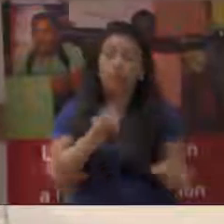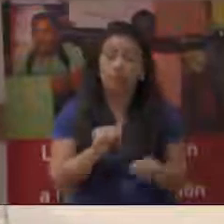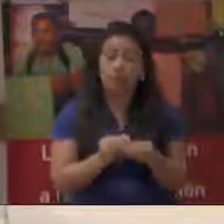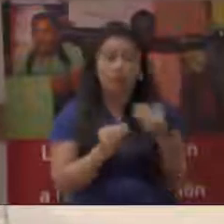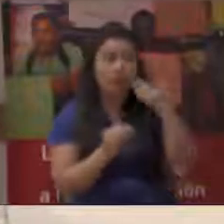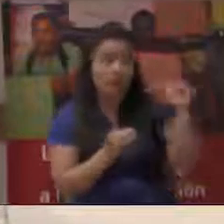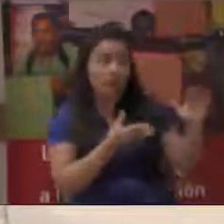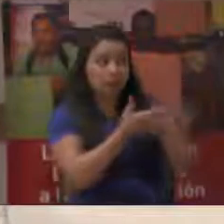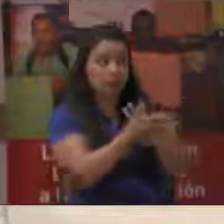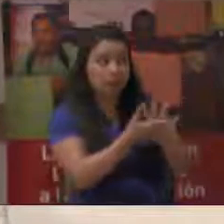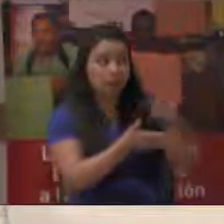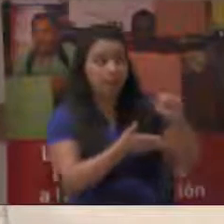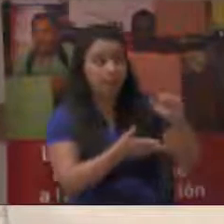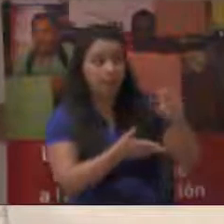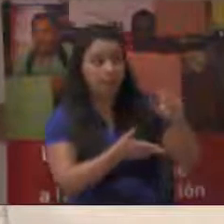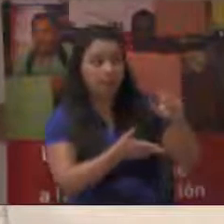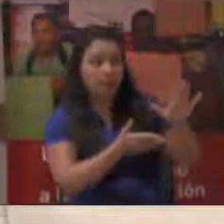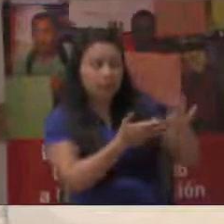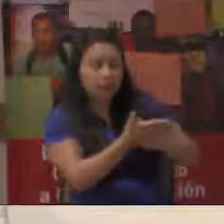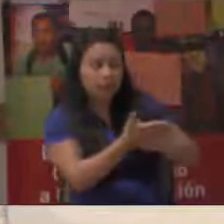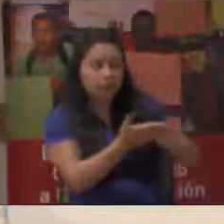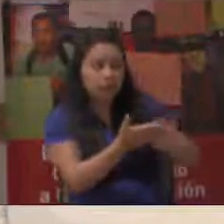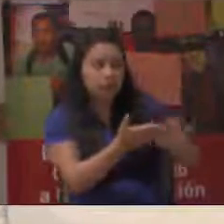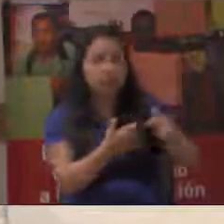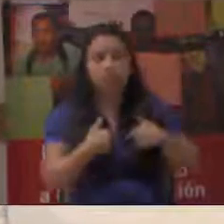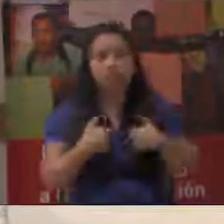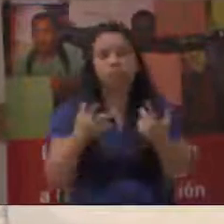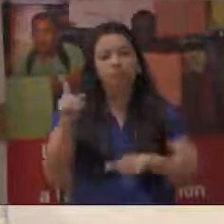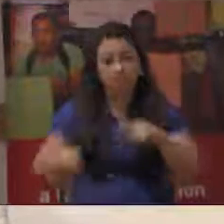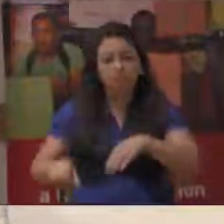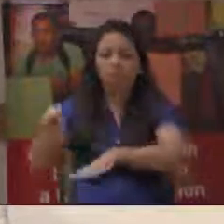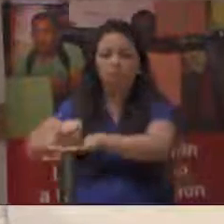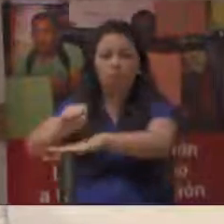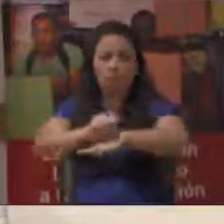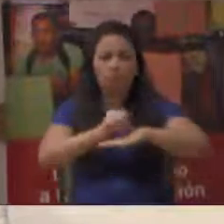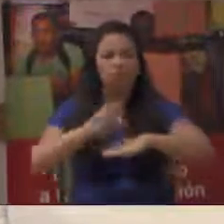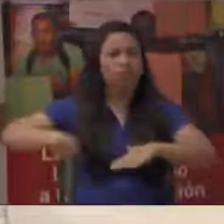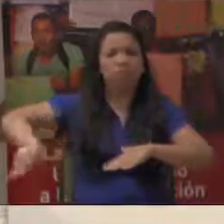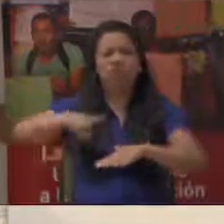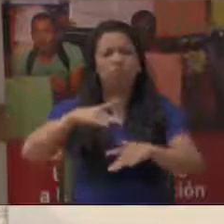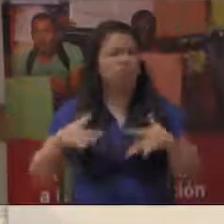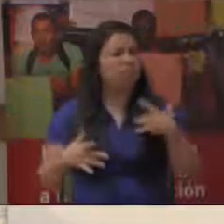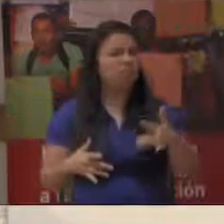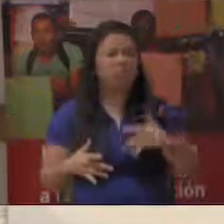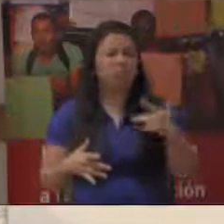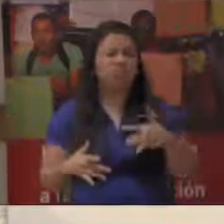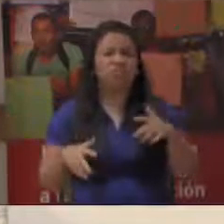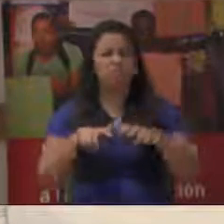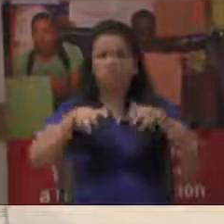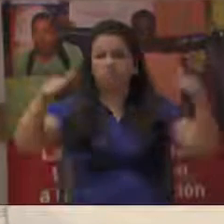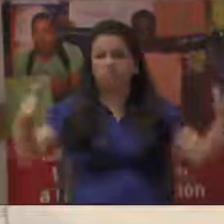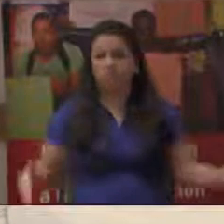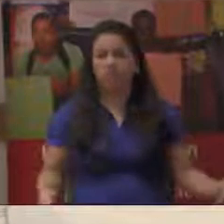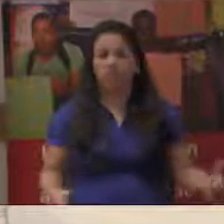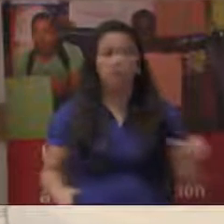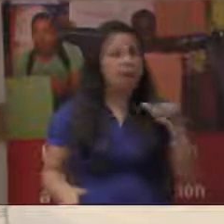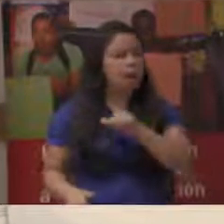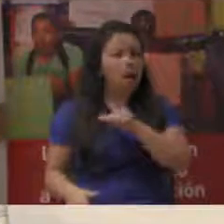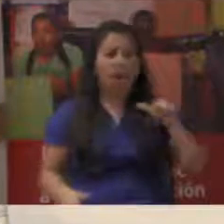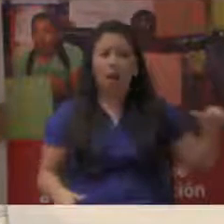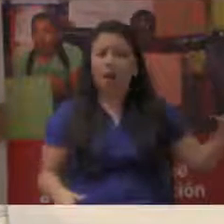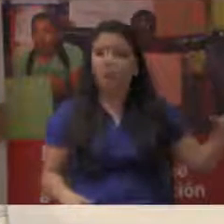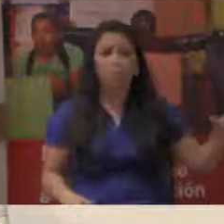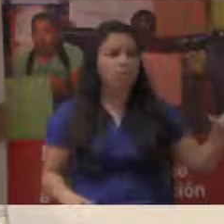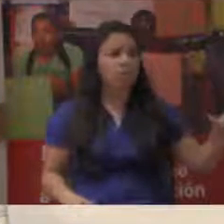perdón, porque si hay que hay un descontento de algunas organizaciones que no hayan mujeres en el panel. Quiero decirles que